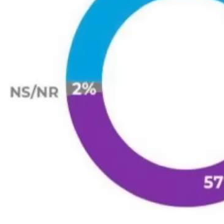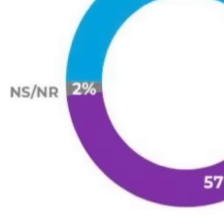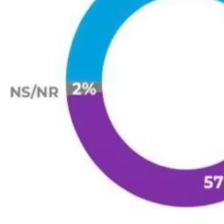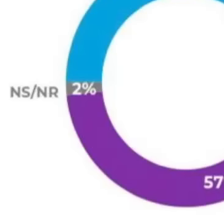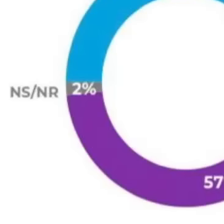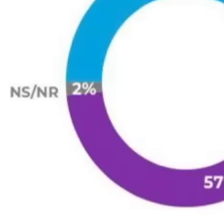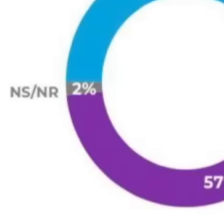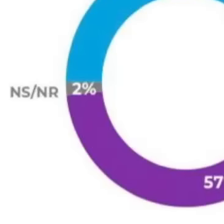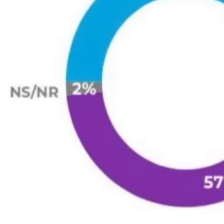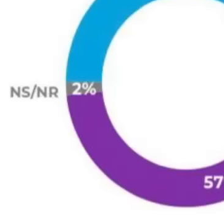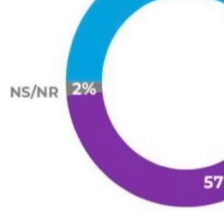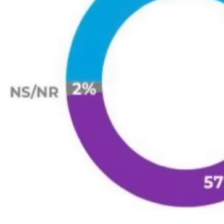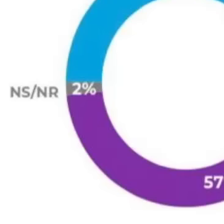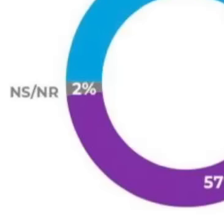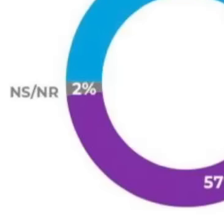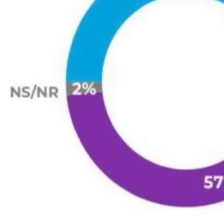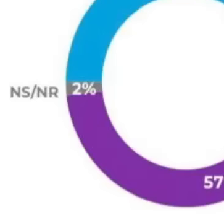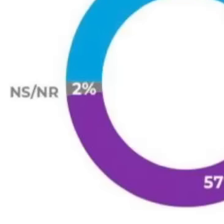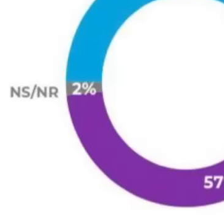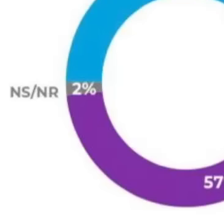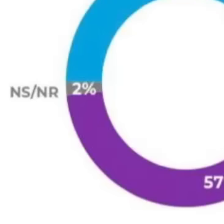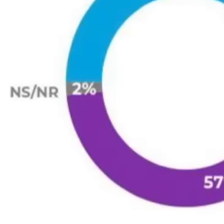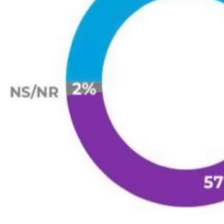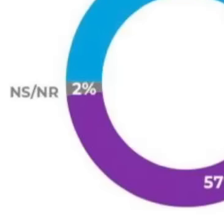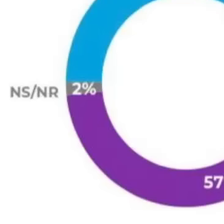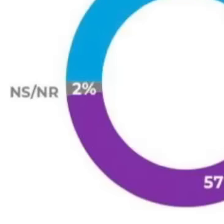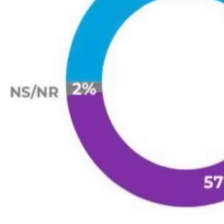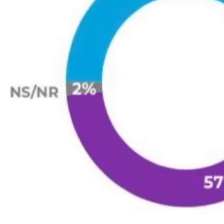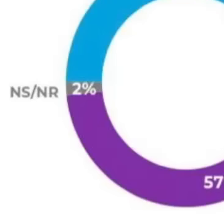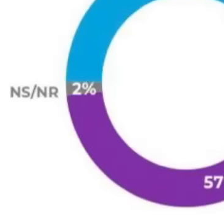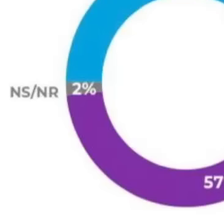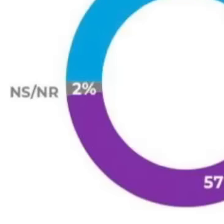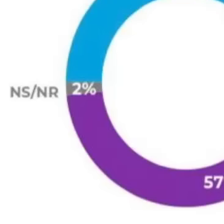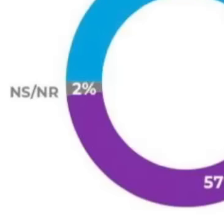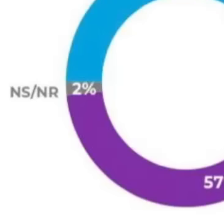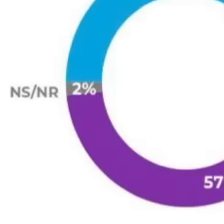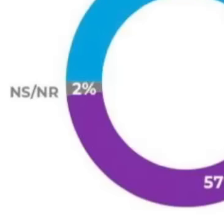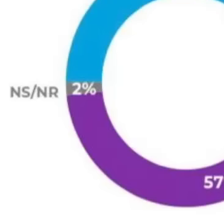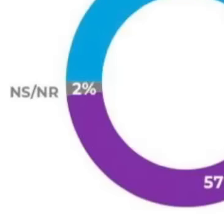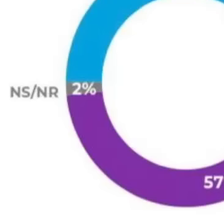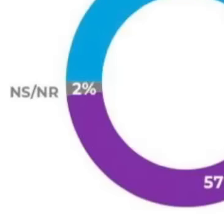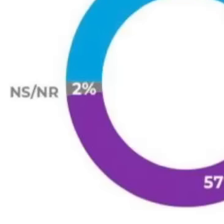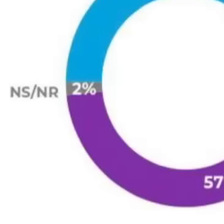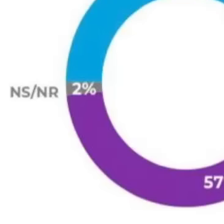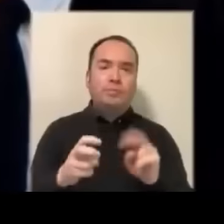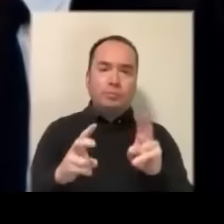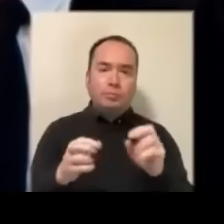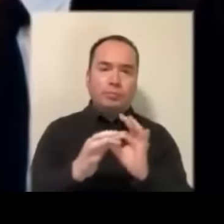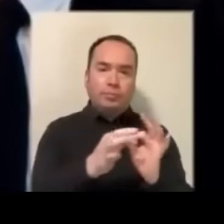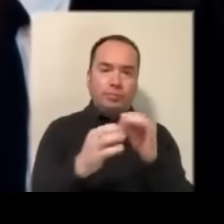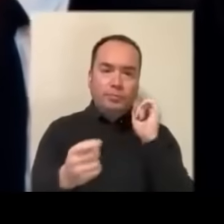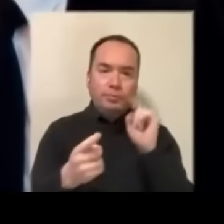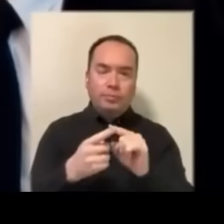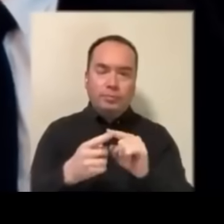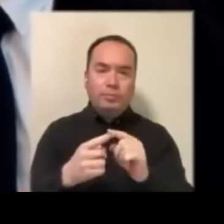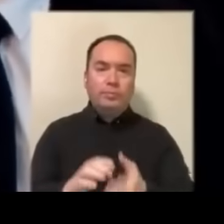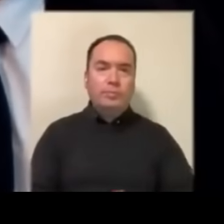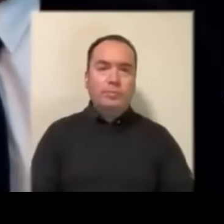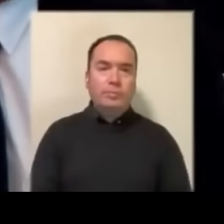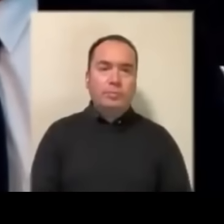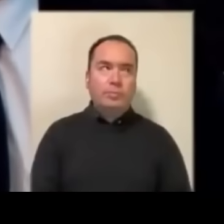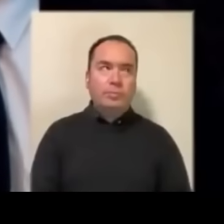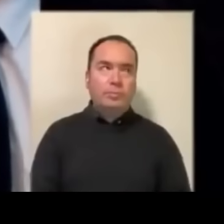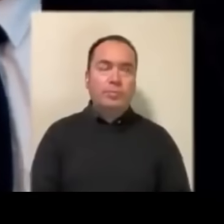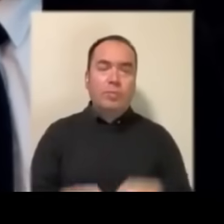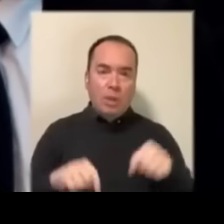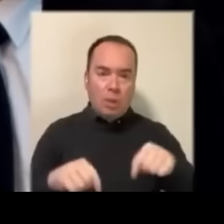se ha sumado también a lo que hemos visto en las encuesta y se veía en pantalla del apoyo del votante que después de la pruebo hoy en la mañana